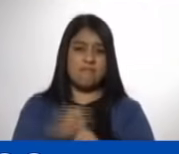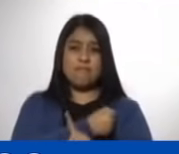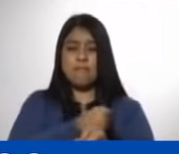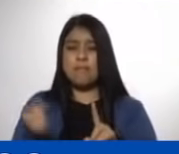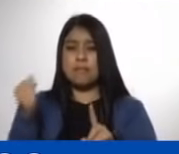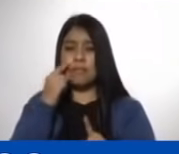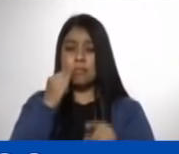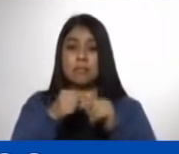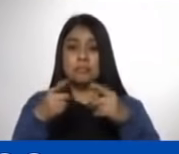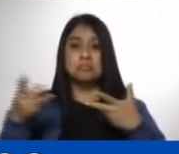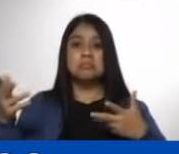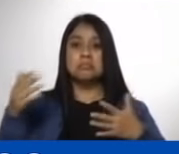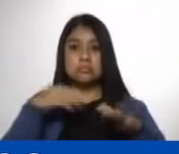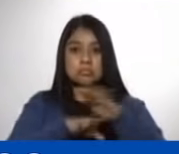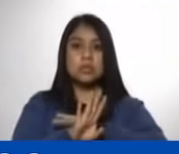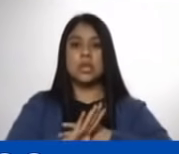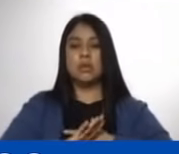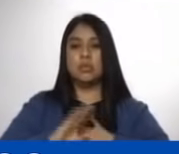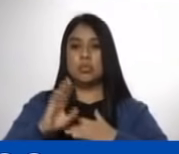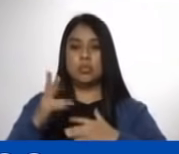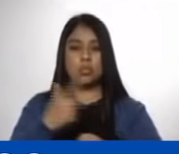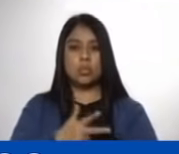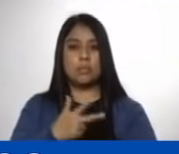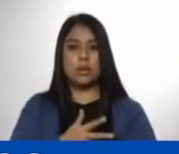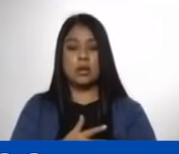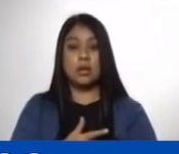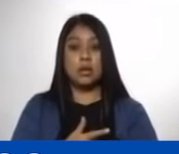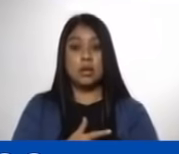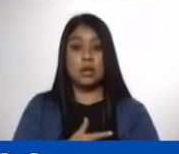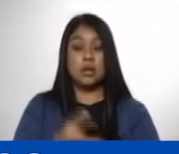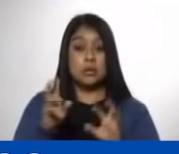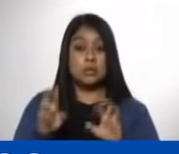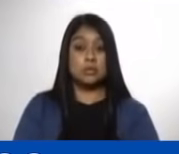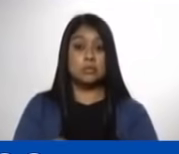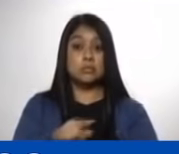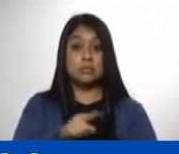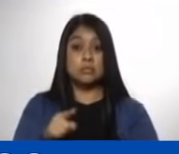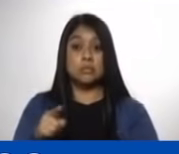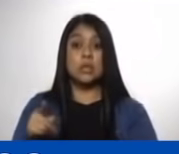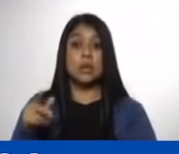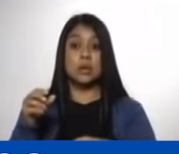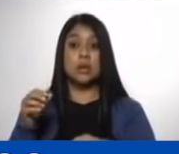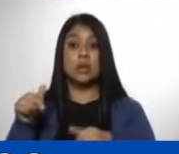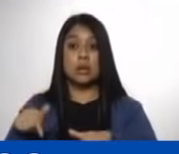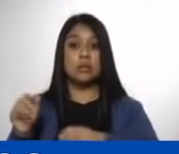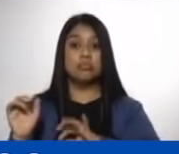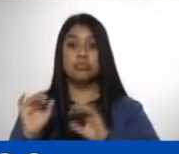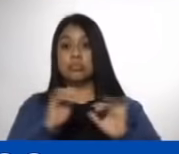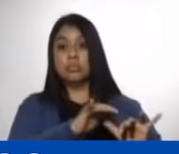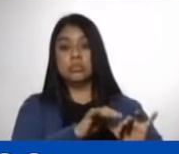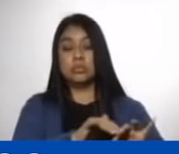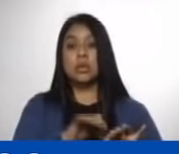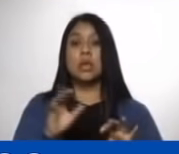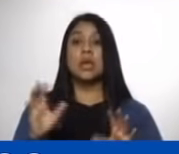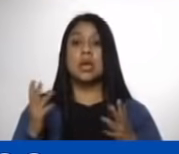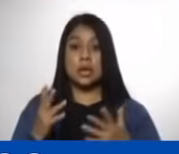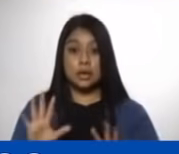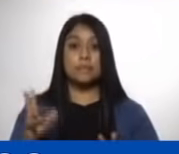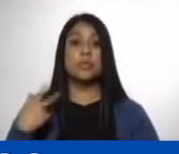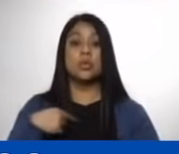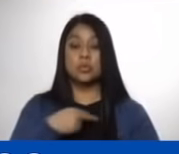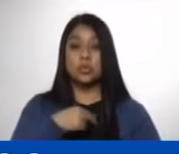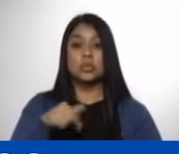soberanía territorial guatemalteca las personas participantes de esta caravana. Nosotros, en el marco